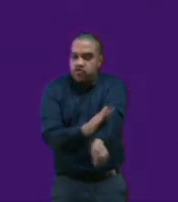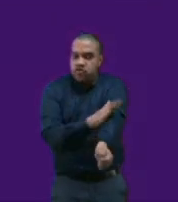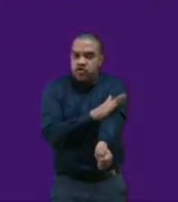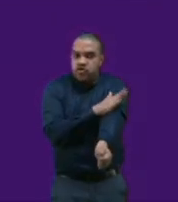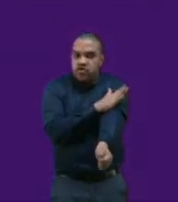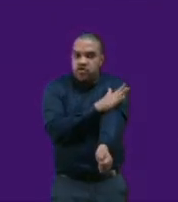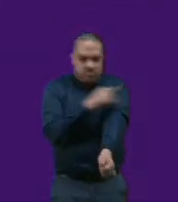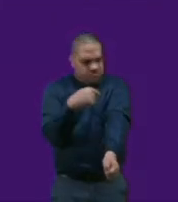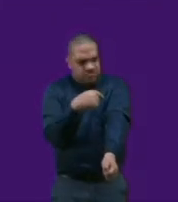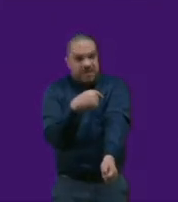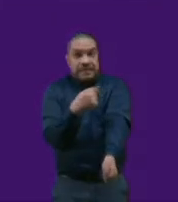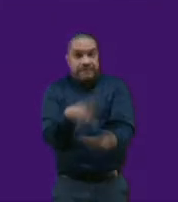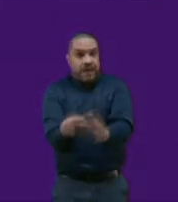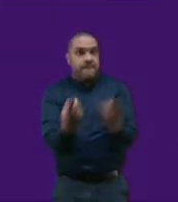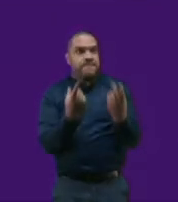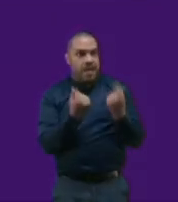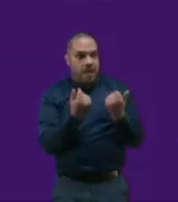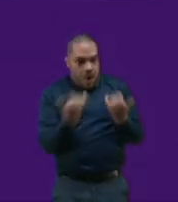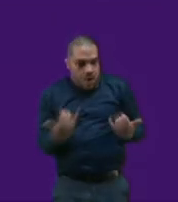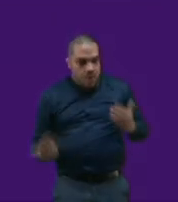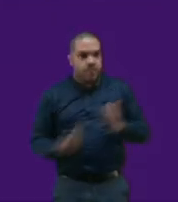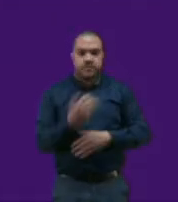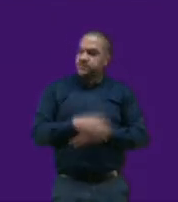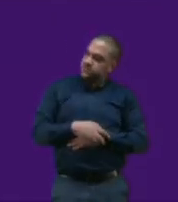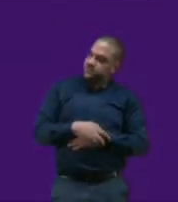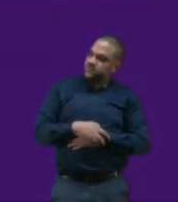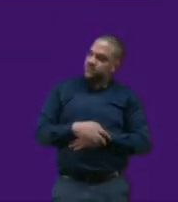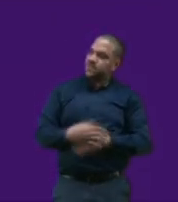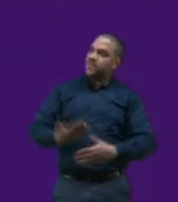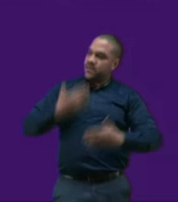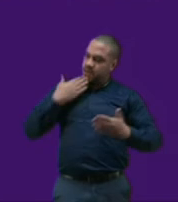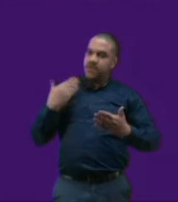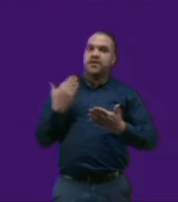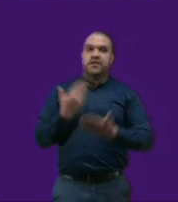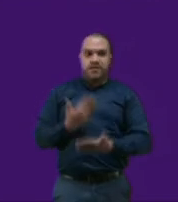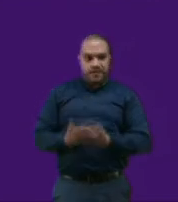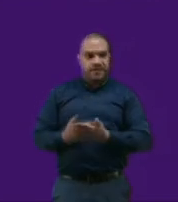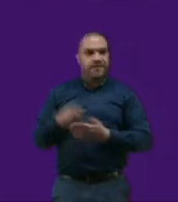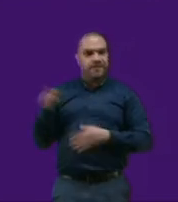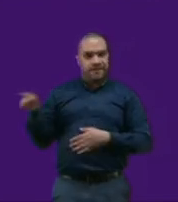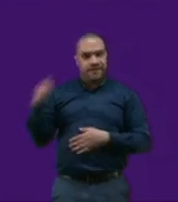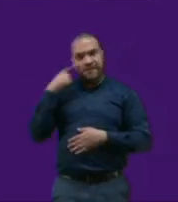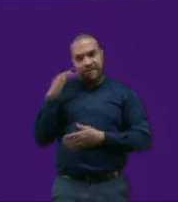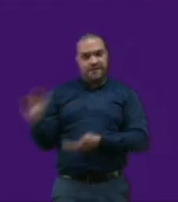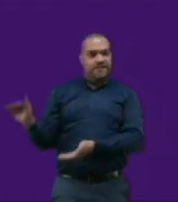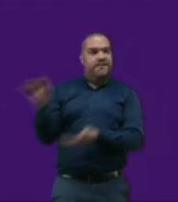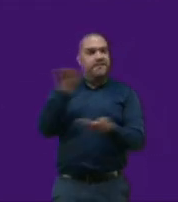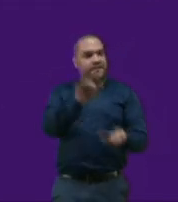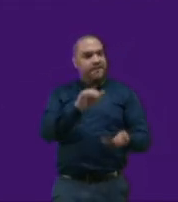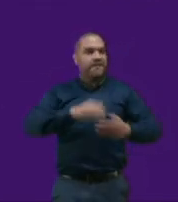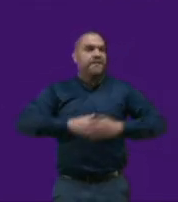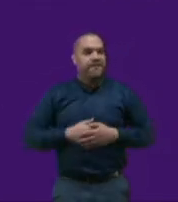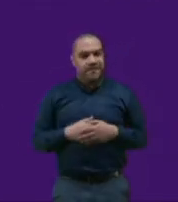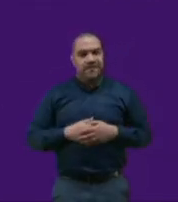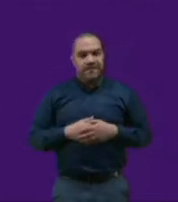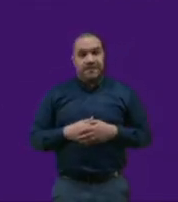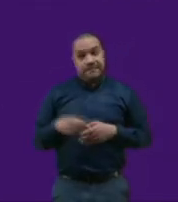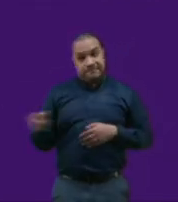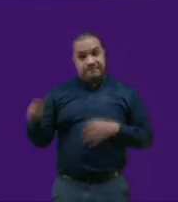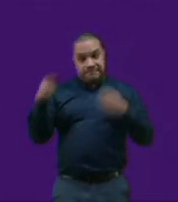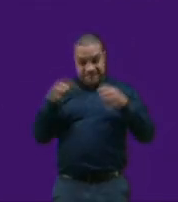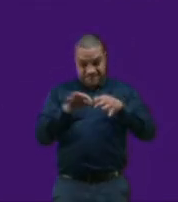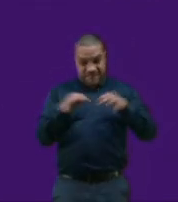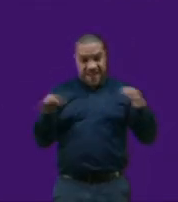Fabián, gracias por esa introducción y por ese regalo. Yo estoy de acuerdo contigo en que vivir es urgente y